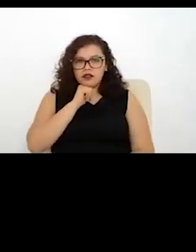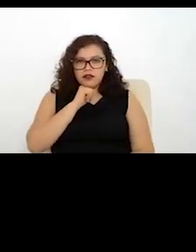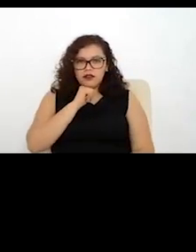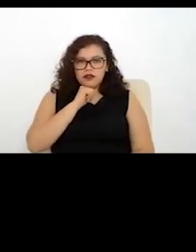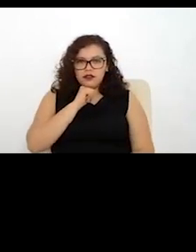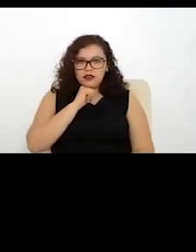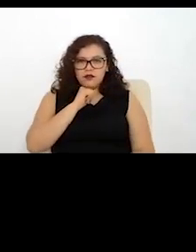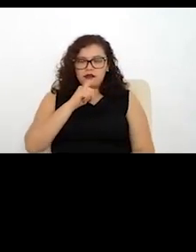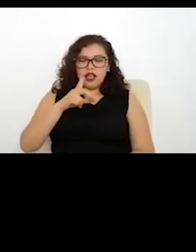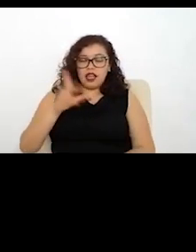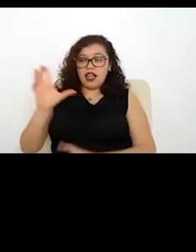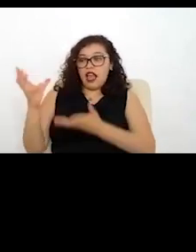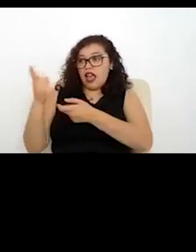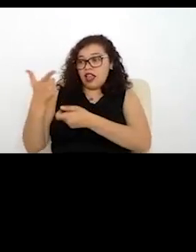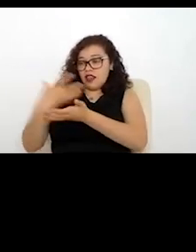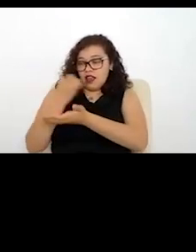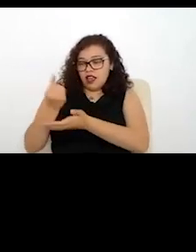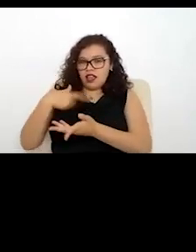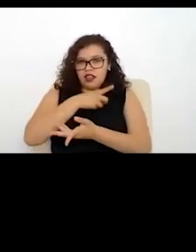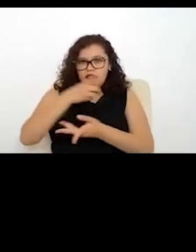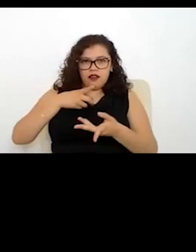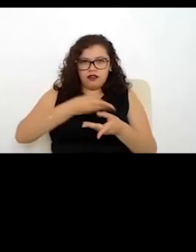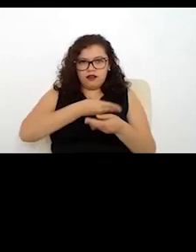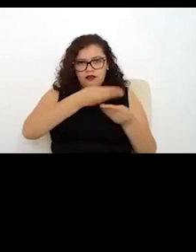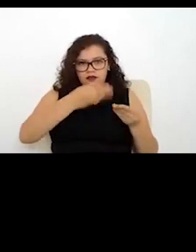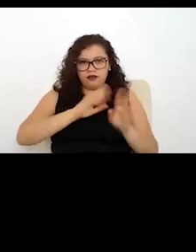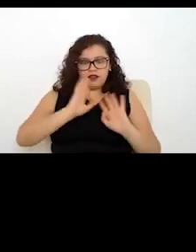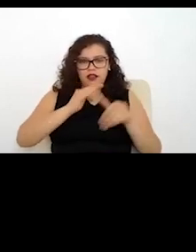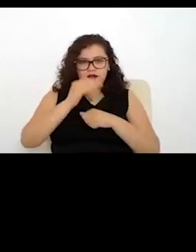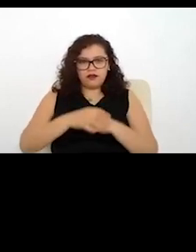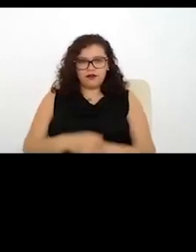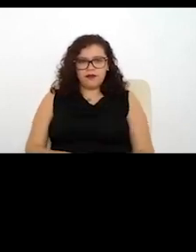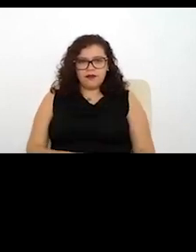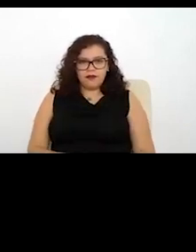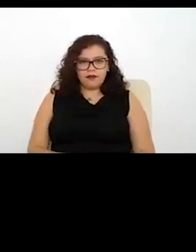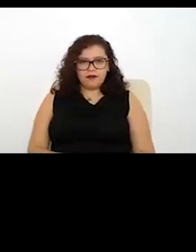repartir. ¿Sería todo? Pues, muchas gracias.